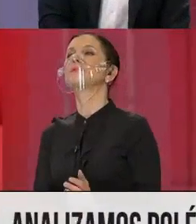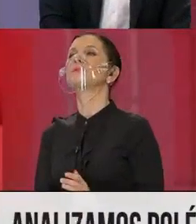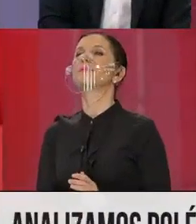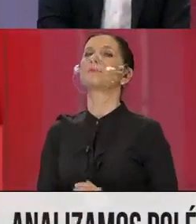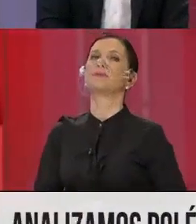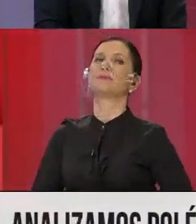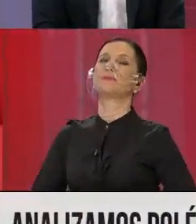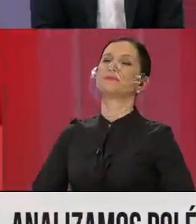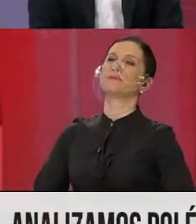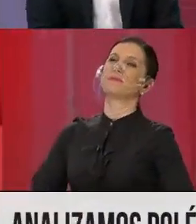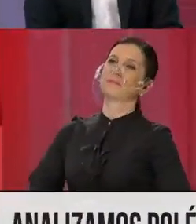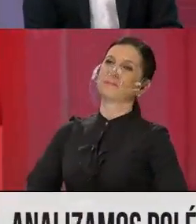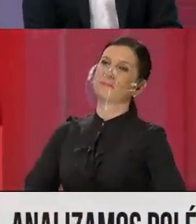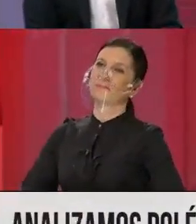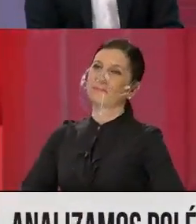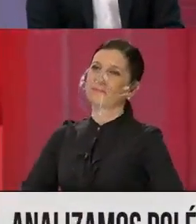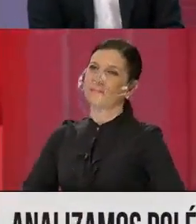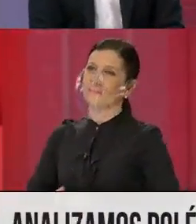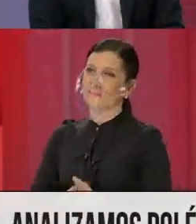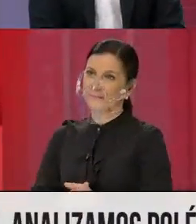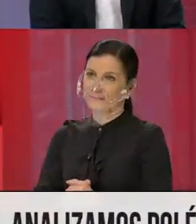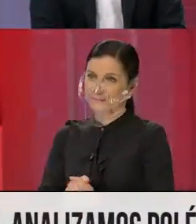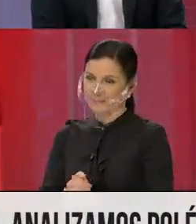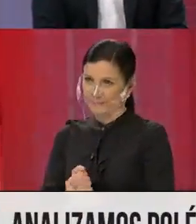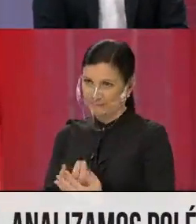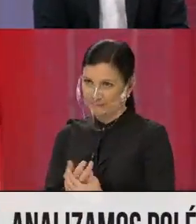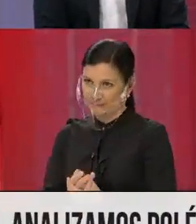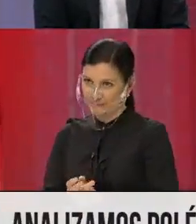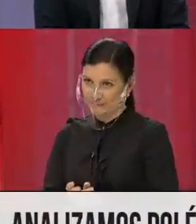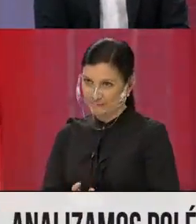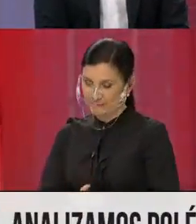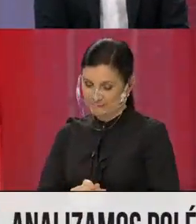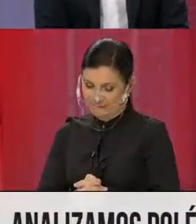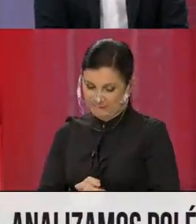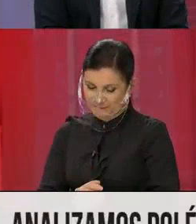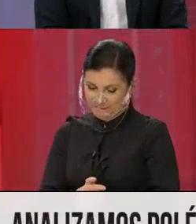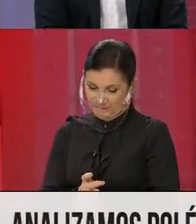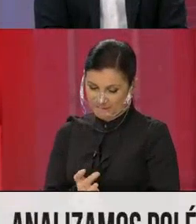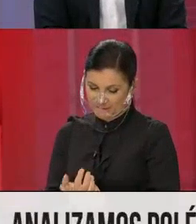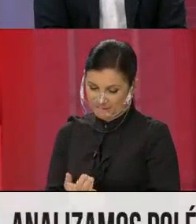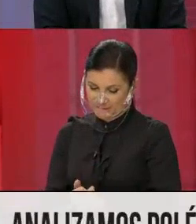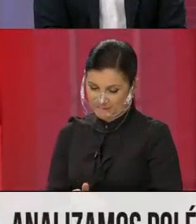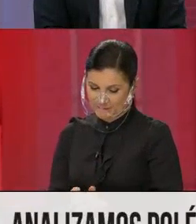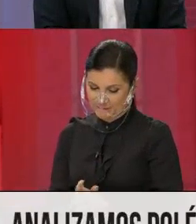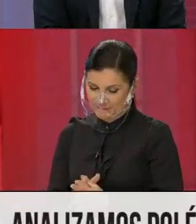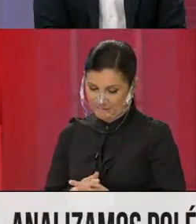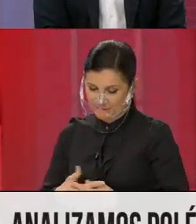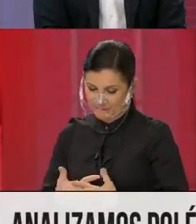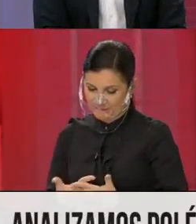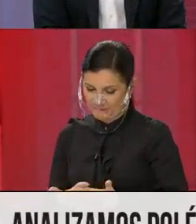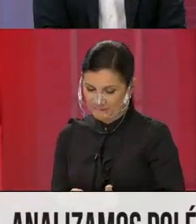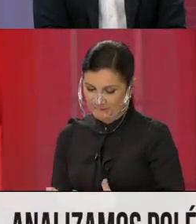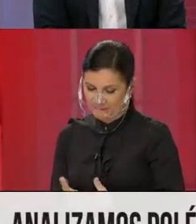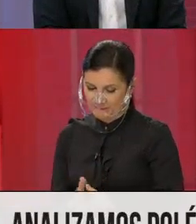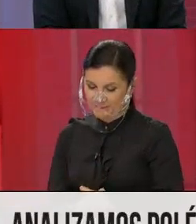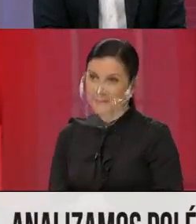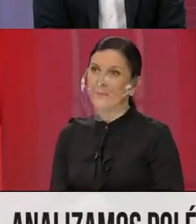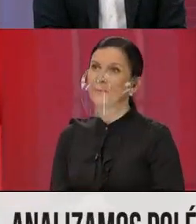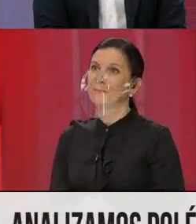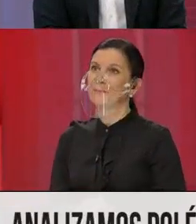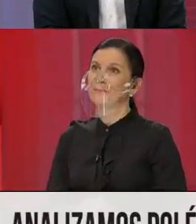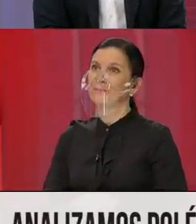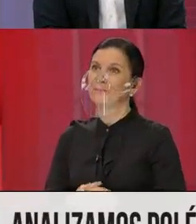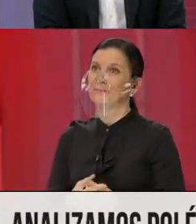esto no es una orden del presidente de la República, una violación sistemática de derechos humanos como ocurre en los países que ellos